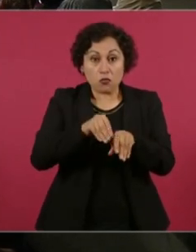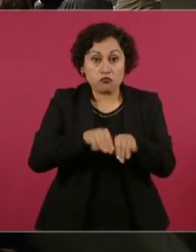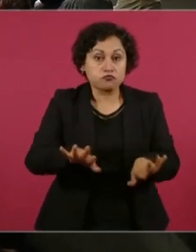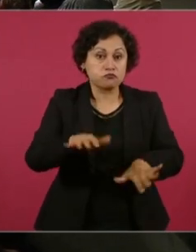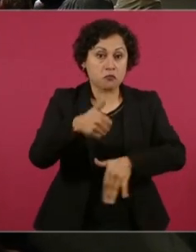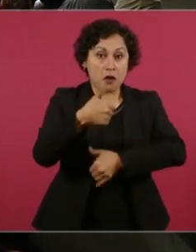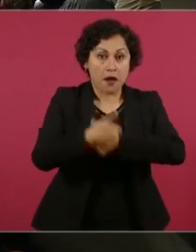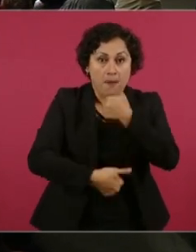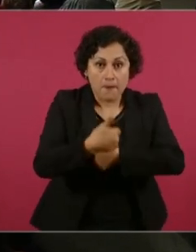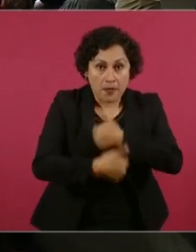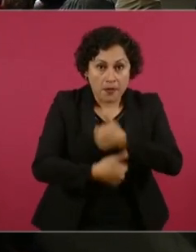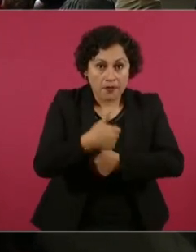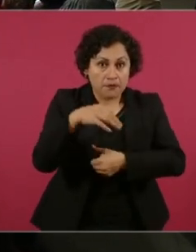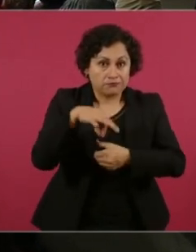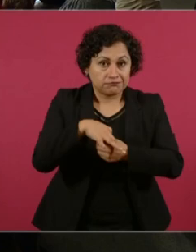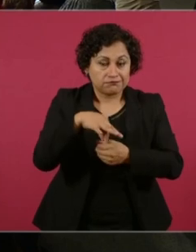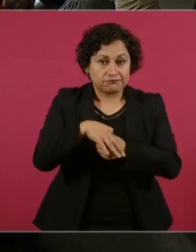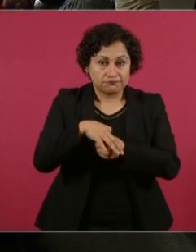y